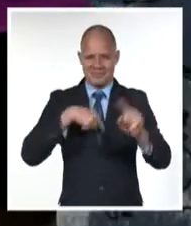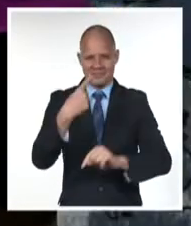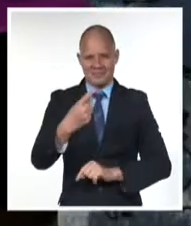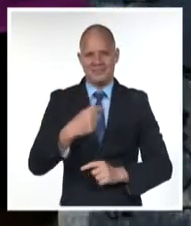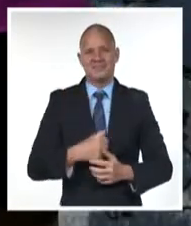y hasta mañana.